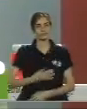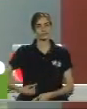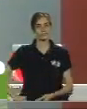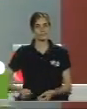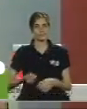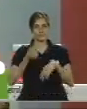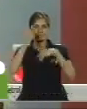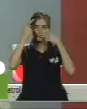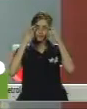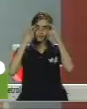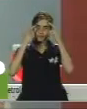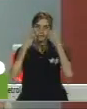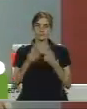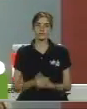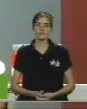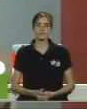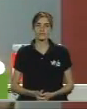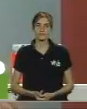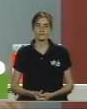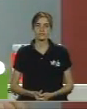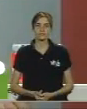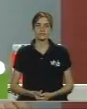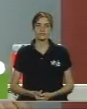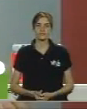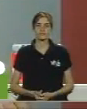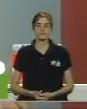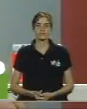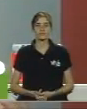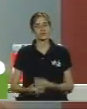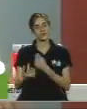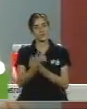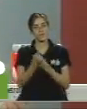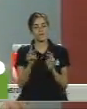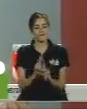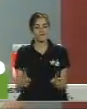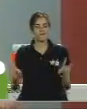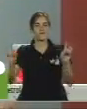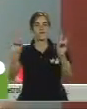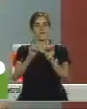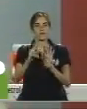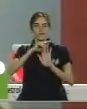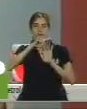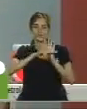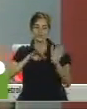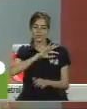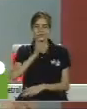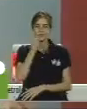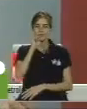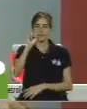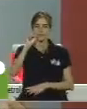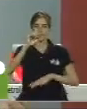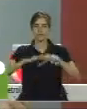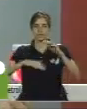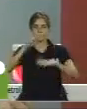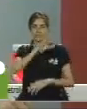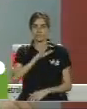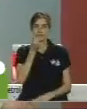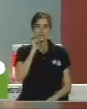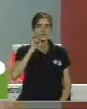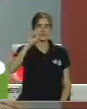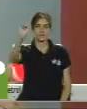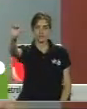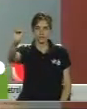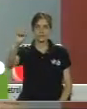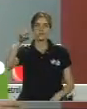presidente Chávez, por principios de valores del socialismo, de la construcción del socialismo,